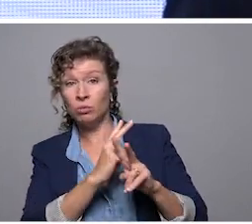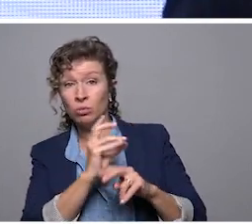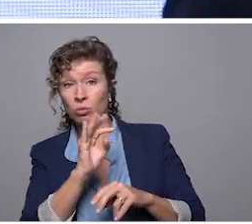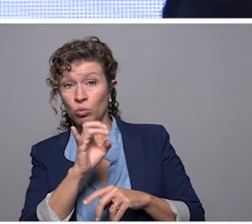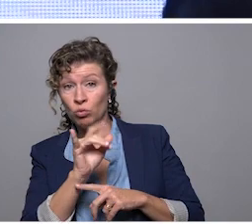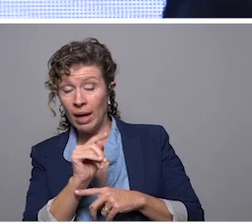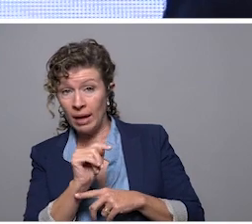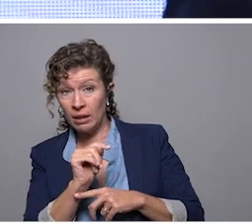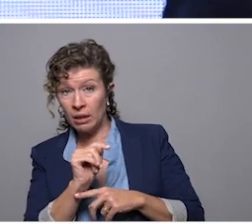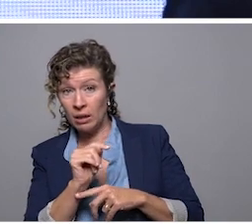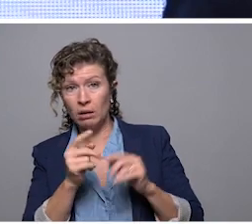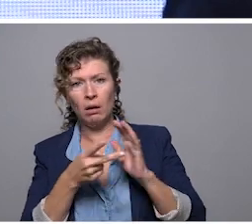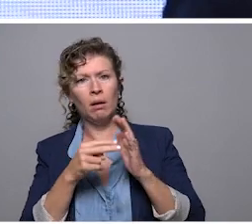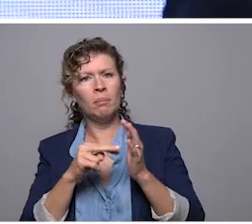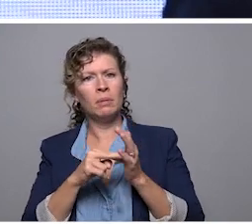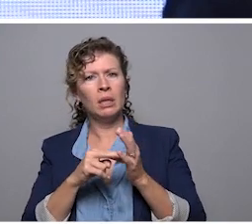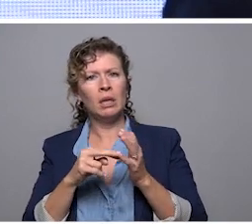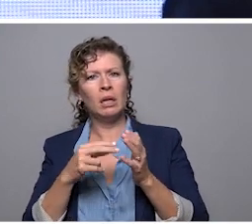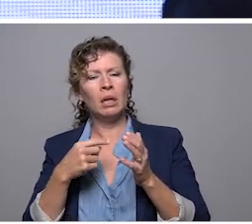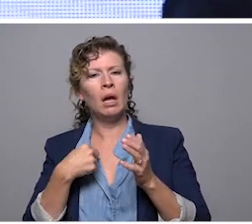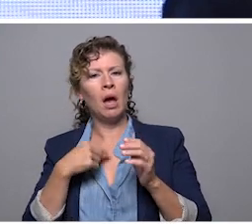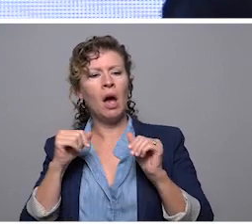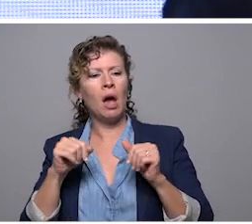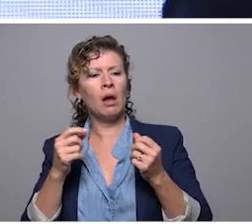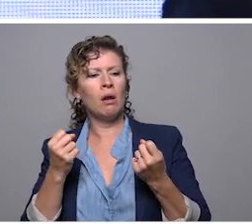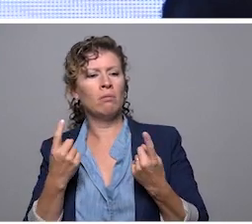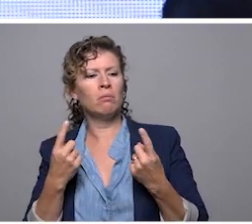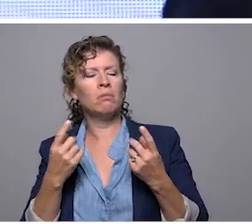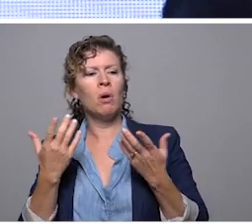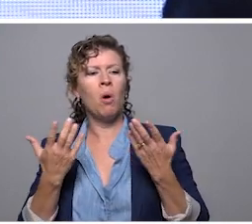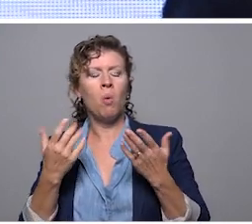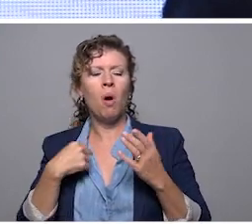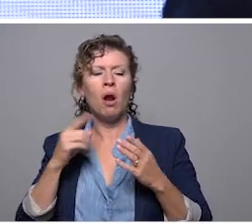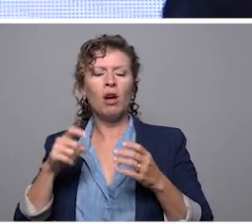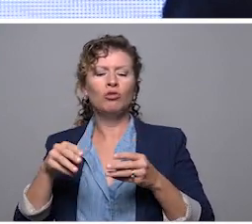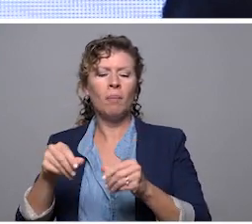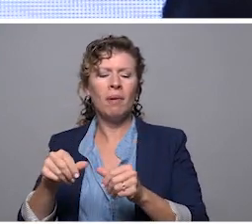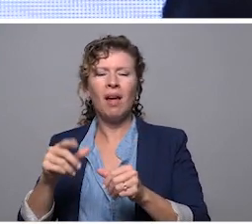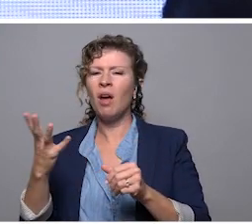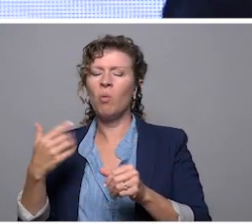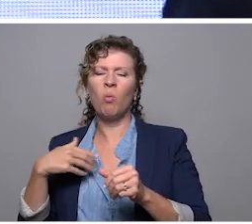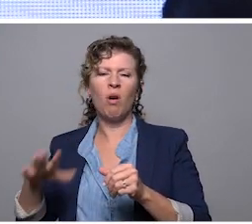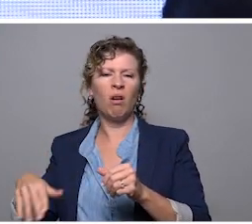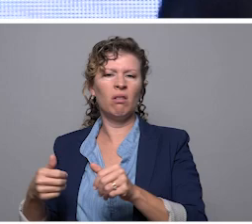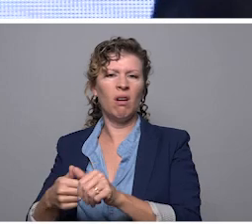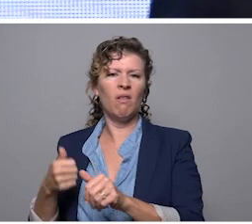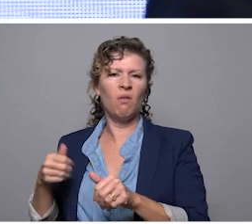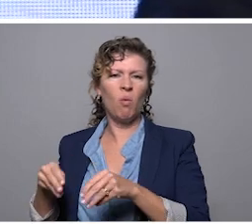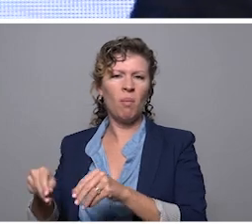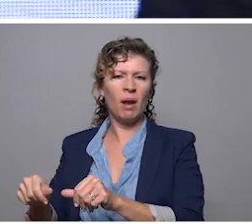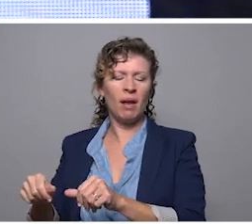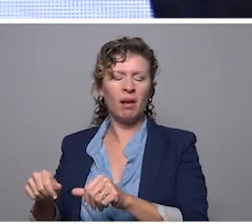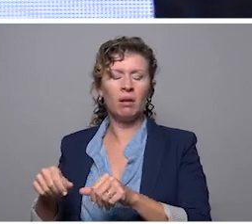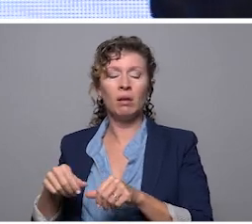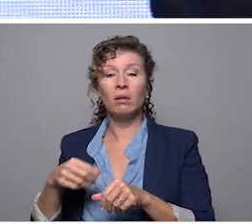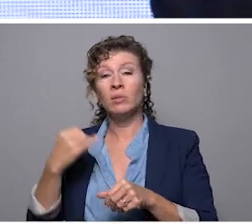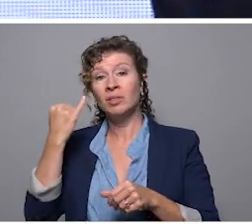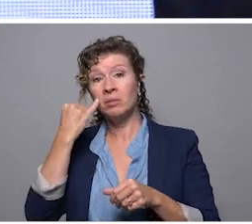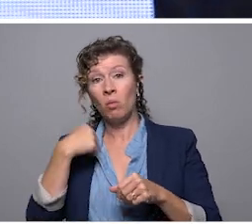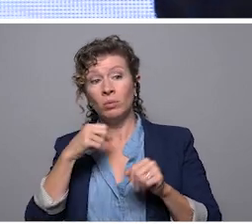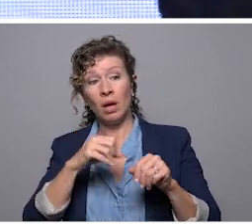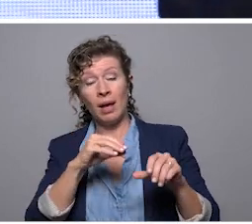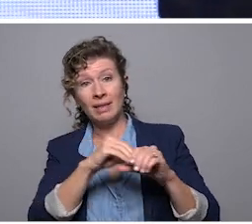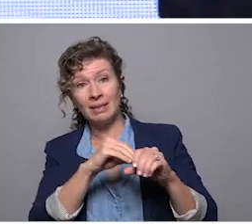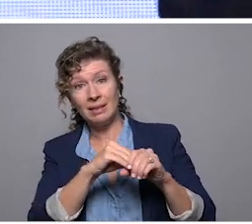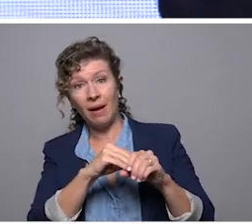Cómo sembrar si hay acceso a mecanismos de ahorro que es la la inclusión financiera